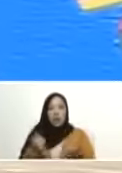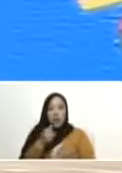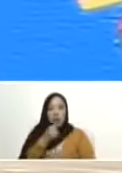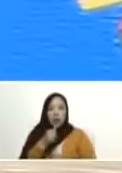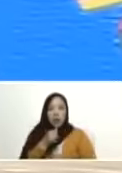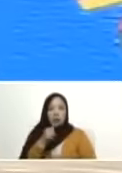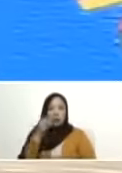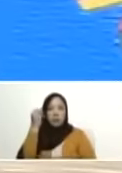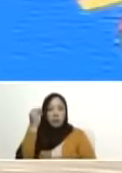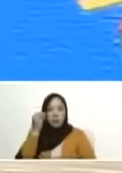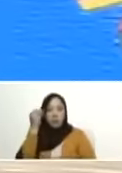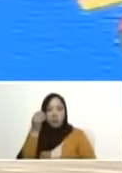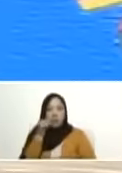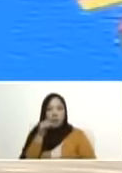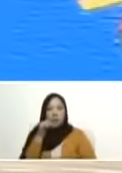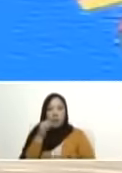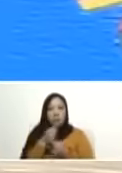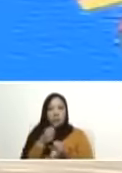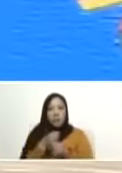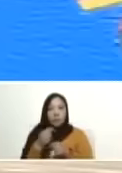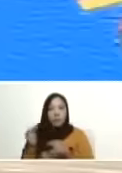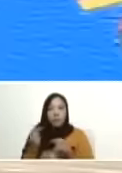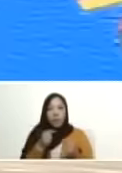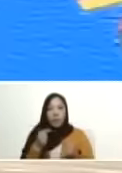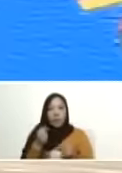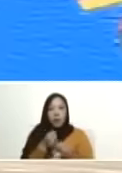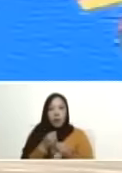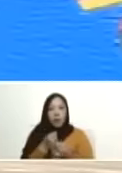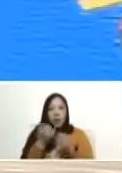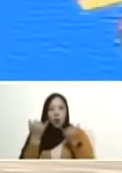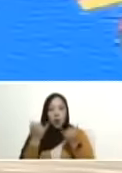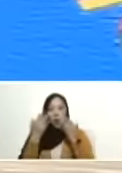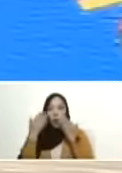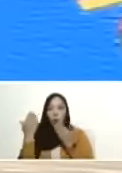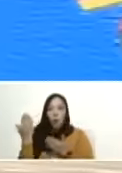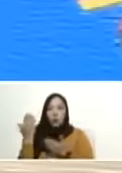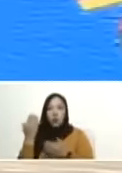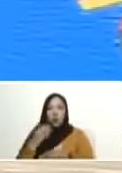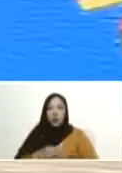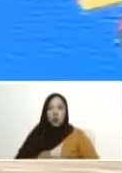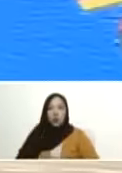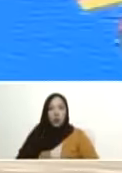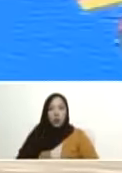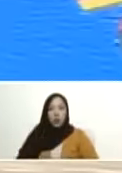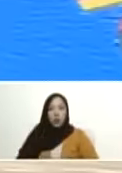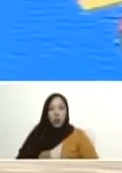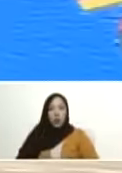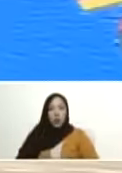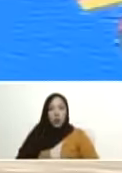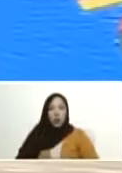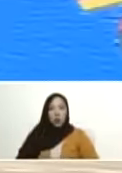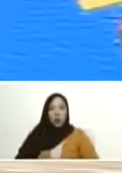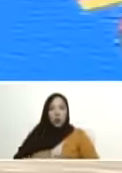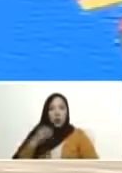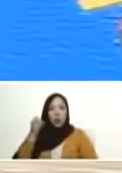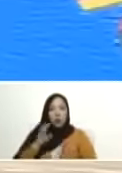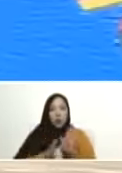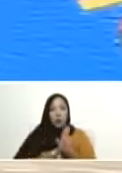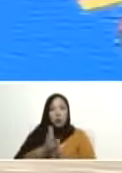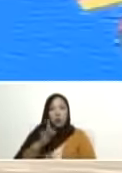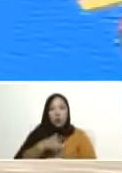pueblo, ya en esta larga comparecencia, cuáles fueron los motivos, cuáles fueron las